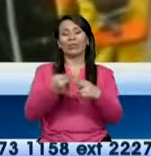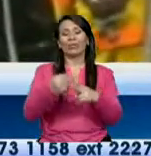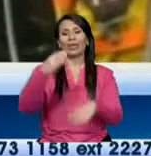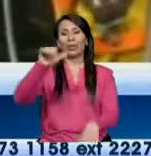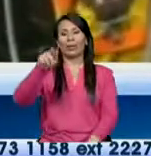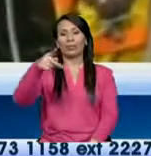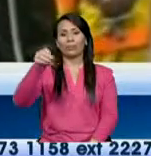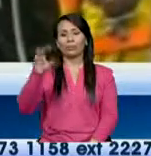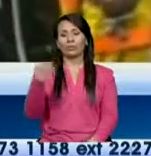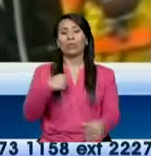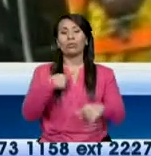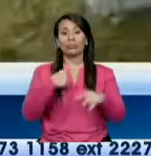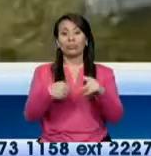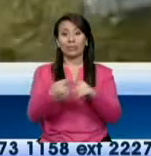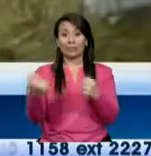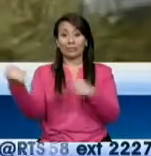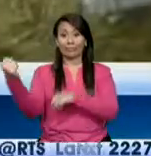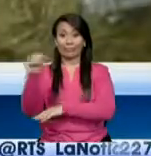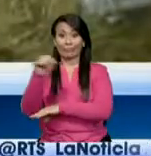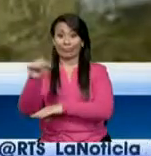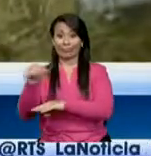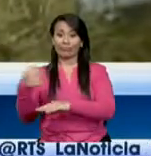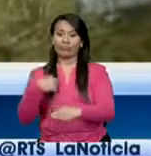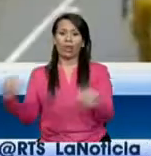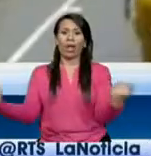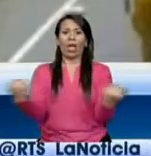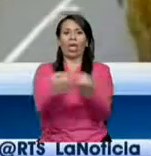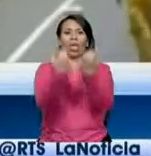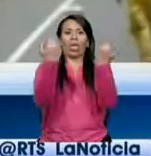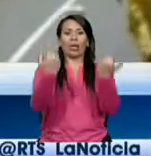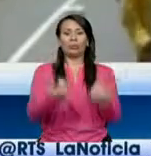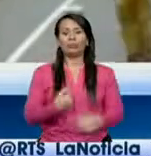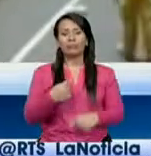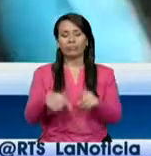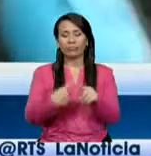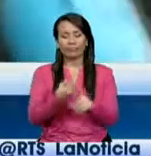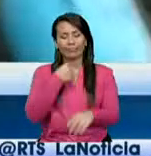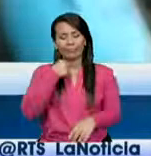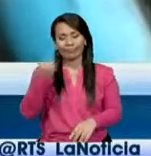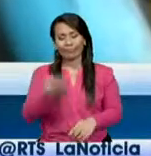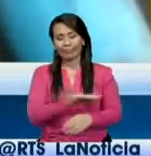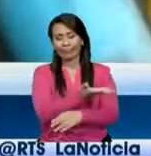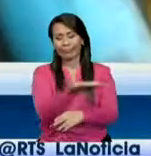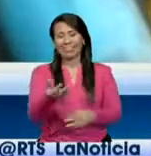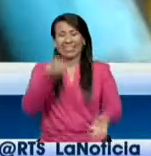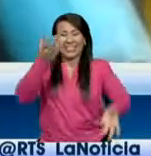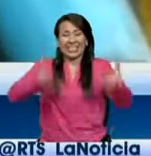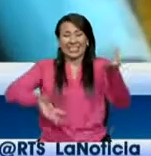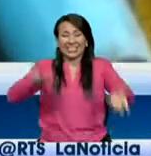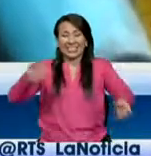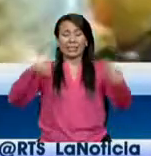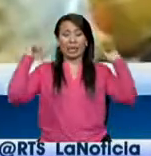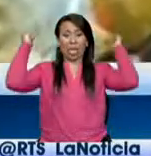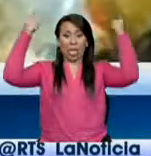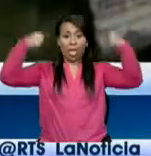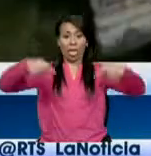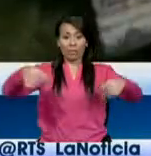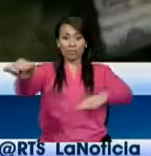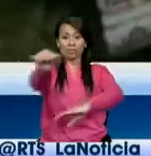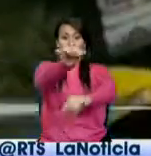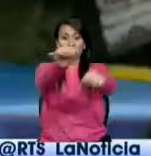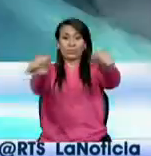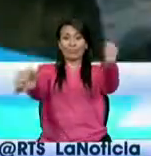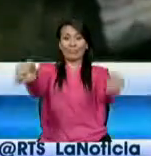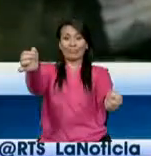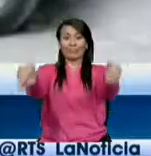Capote, cuando al intentar ser rebasado por otro camión, este perdió estabilidad, chocando el automotor y desatándose el incendio en la cabina. La unidad de investigación de